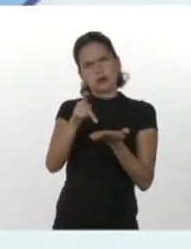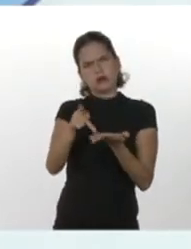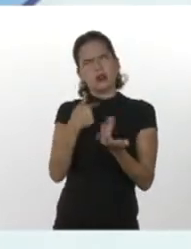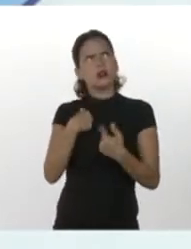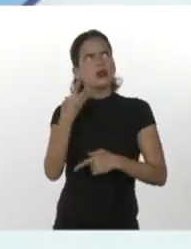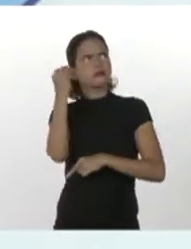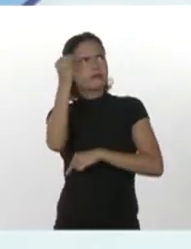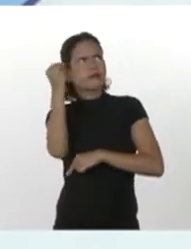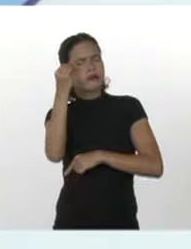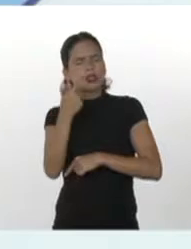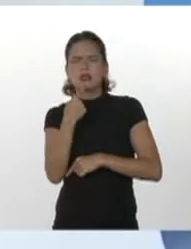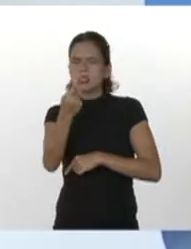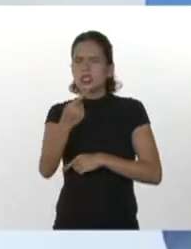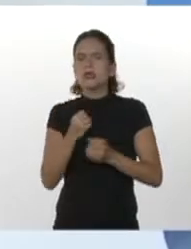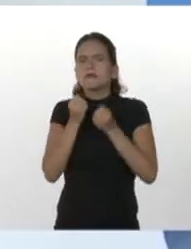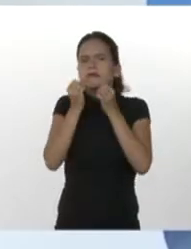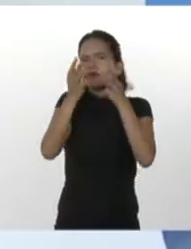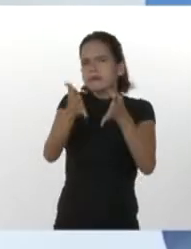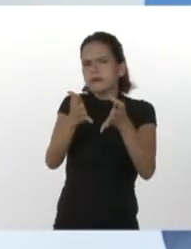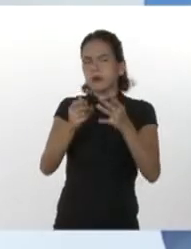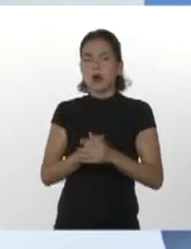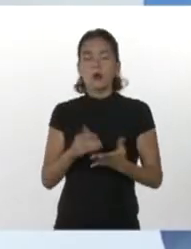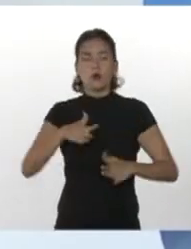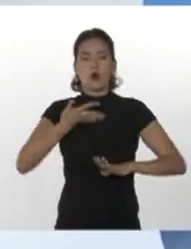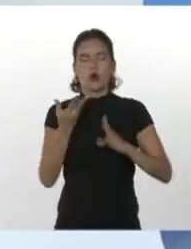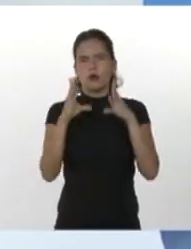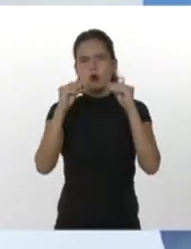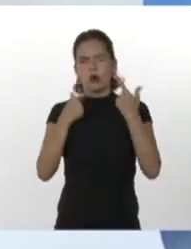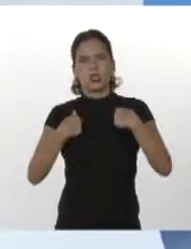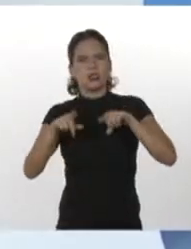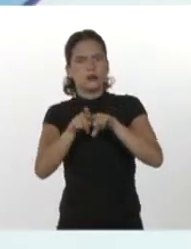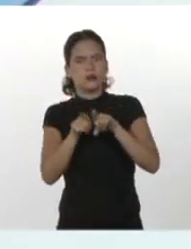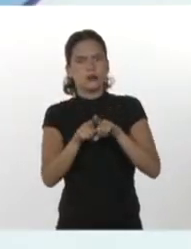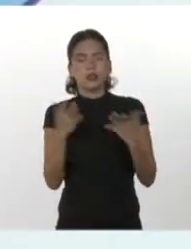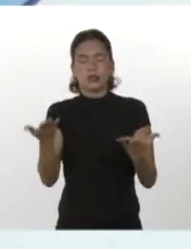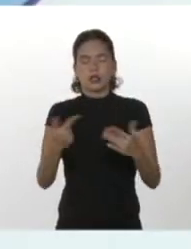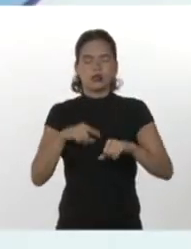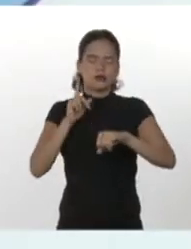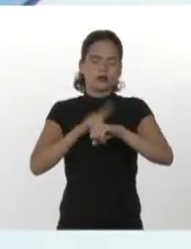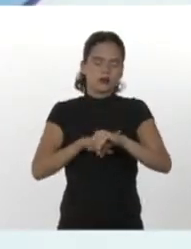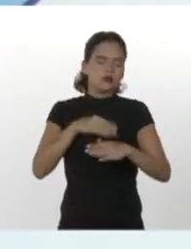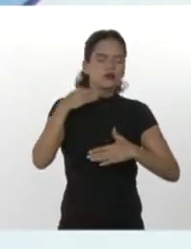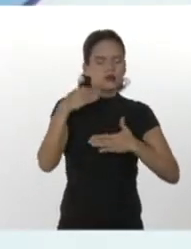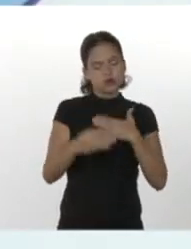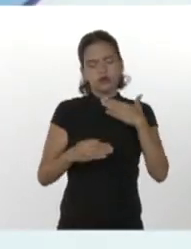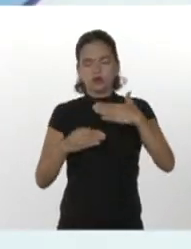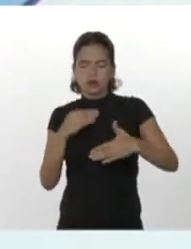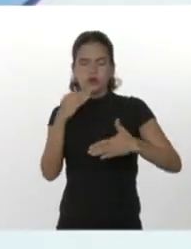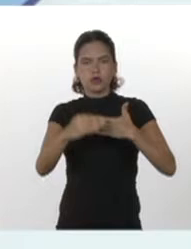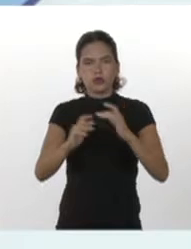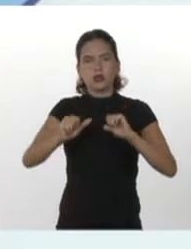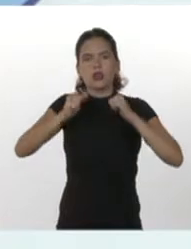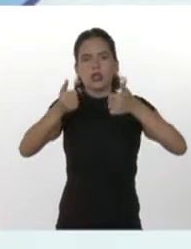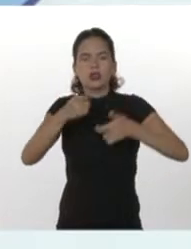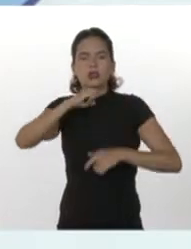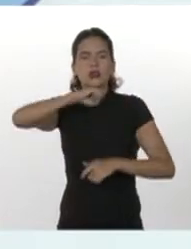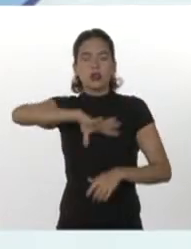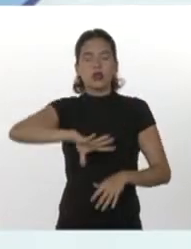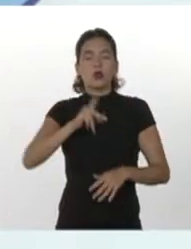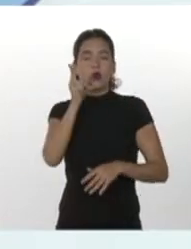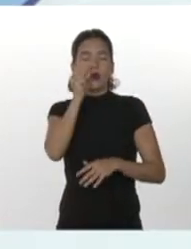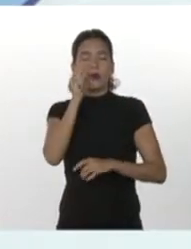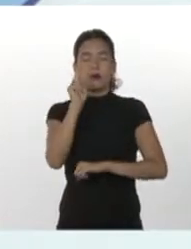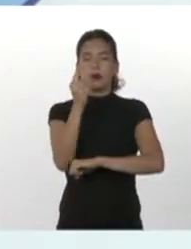esa opinión, ese derecho a expresarse. Podemos hablar entonces que a través del tiempo, como al principio de la historia, los